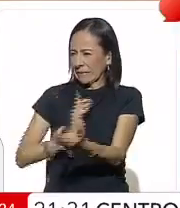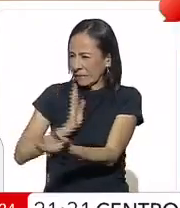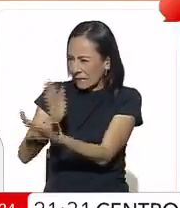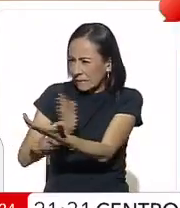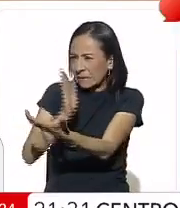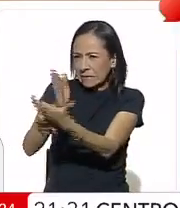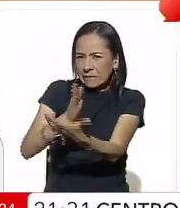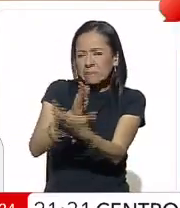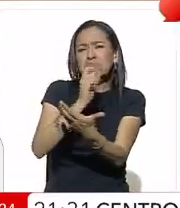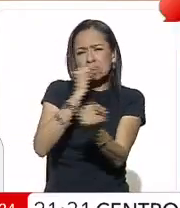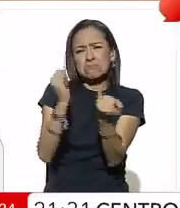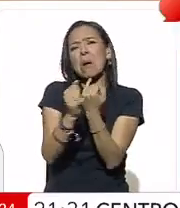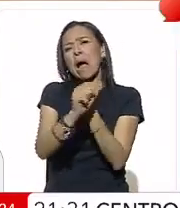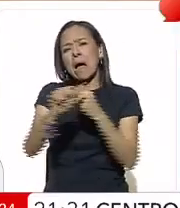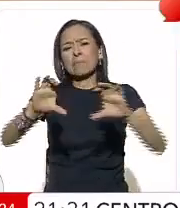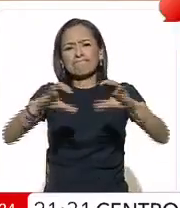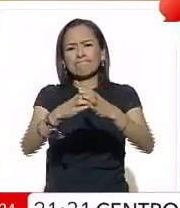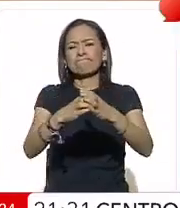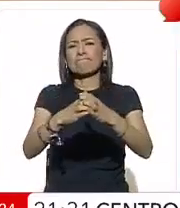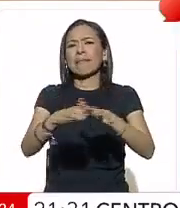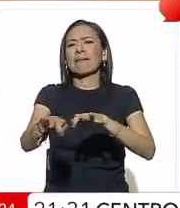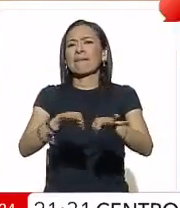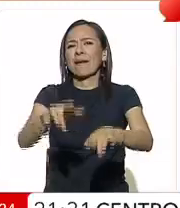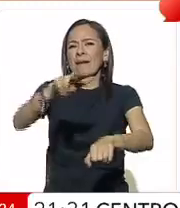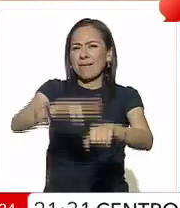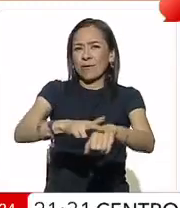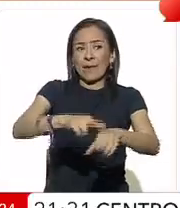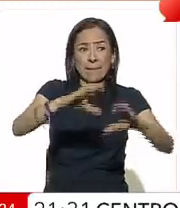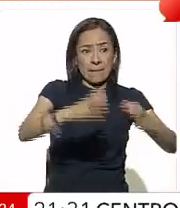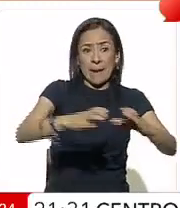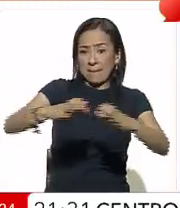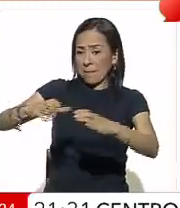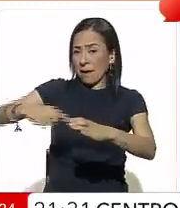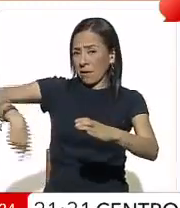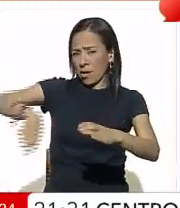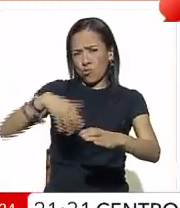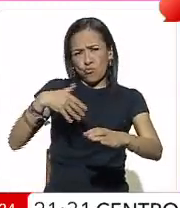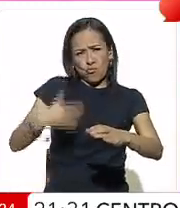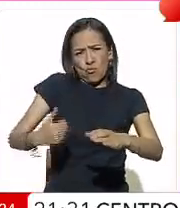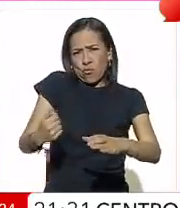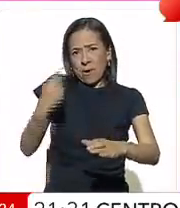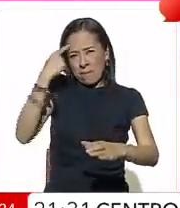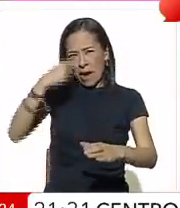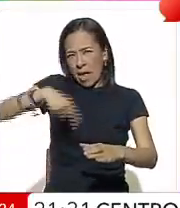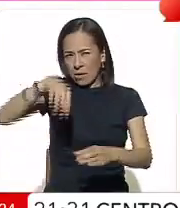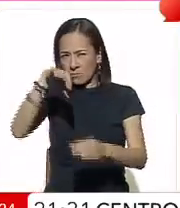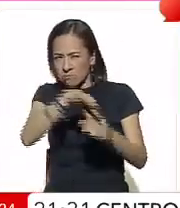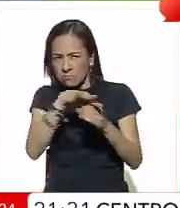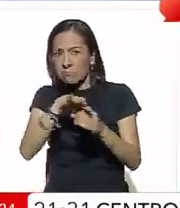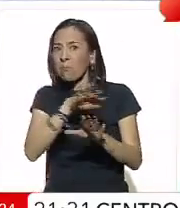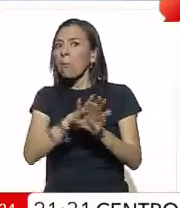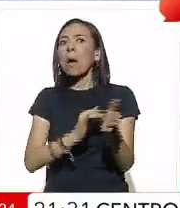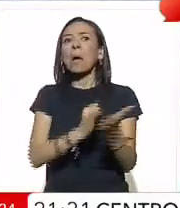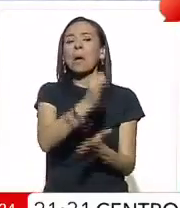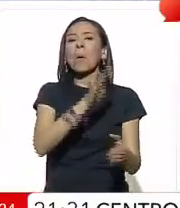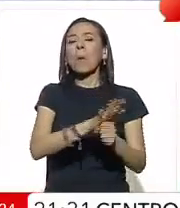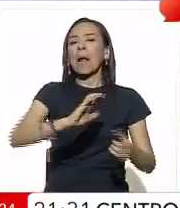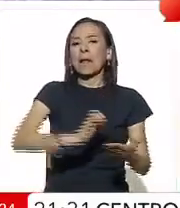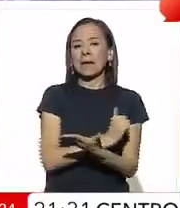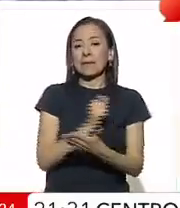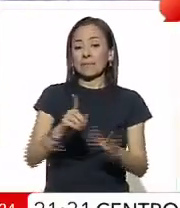los trabajadores. Son movimientos de base que son los que deciden elecciones. La organización Tu Familia